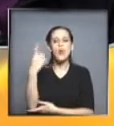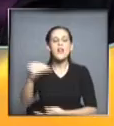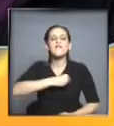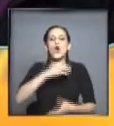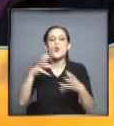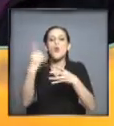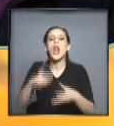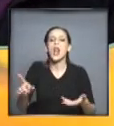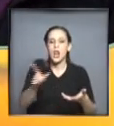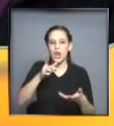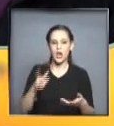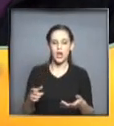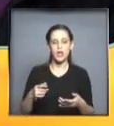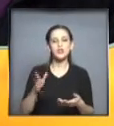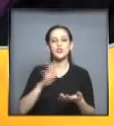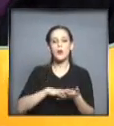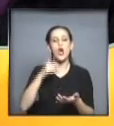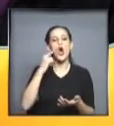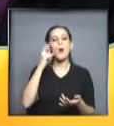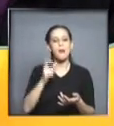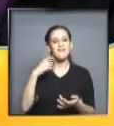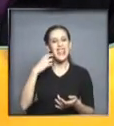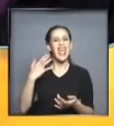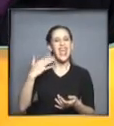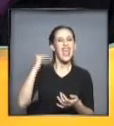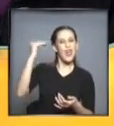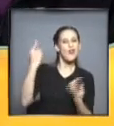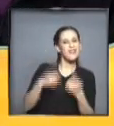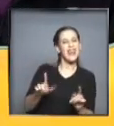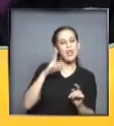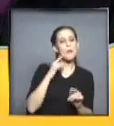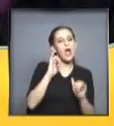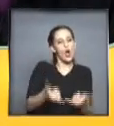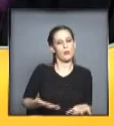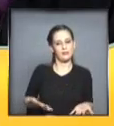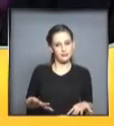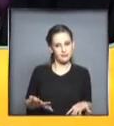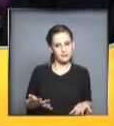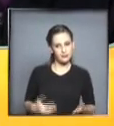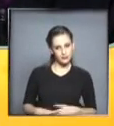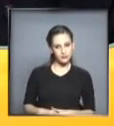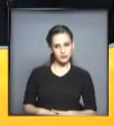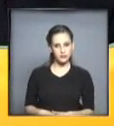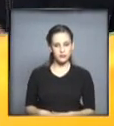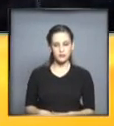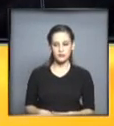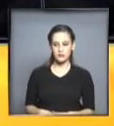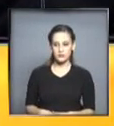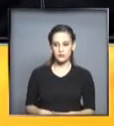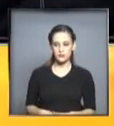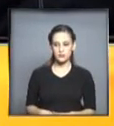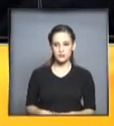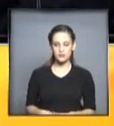tiene un joven que no tiene un tipo más viejo al momento de entrar a la política? Yo creo que levantan las banderas de su convicción. Levantan